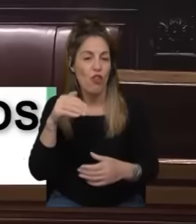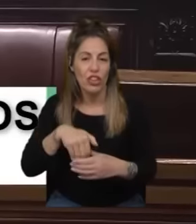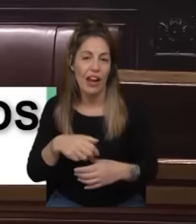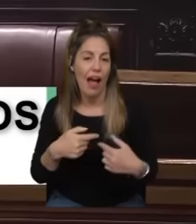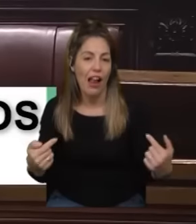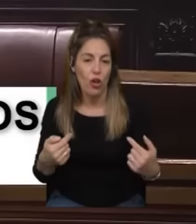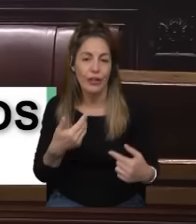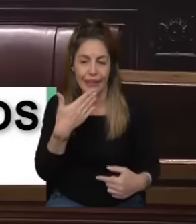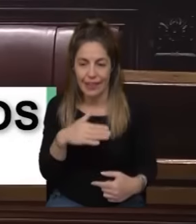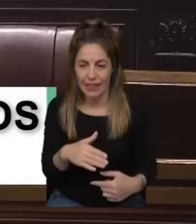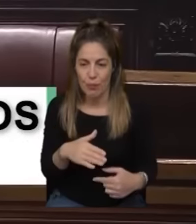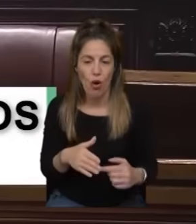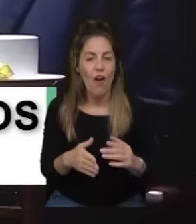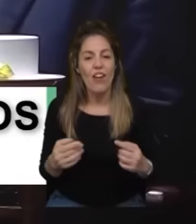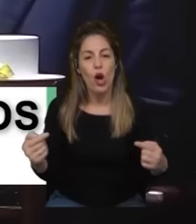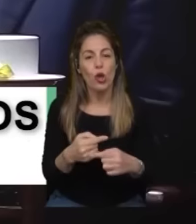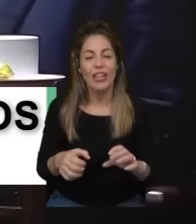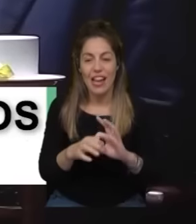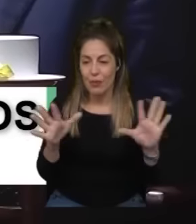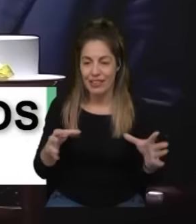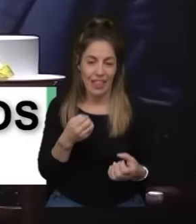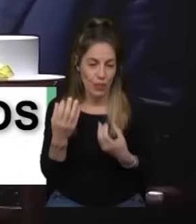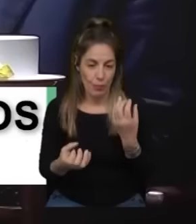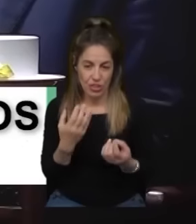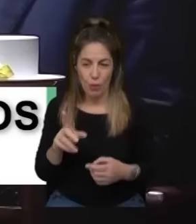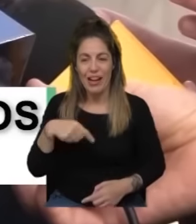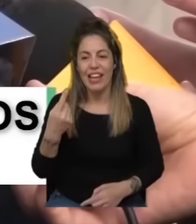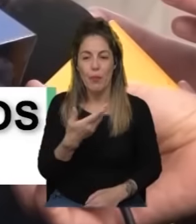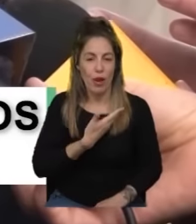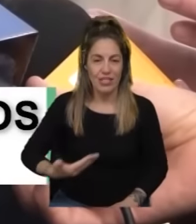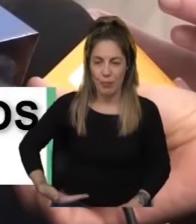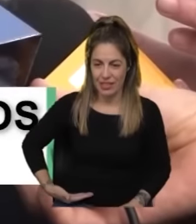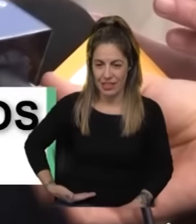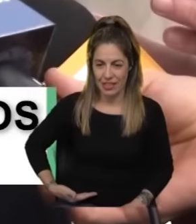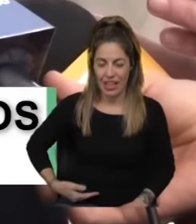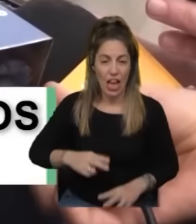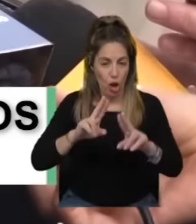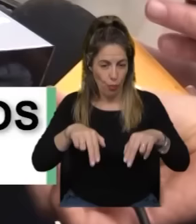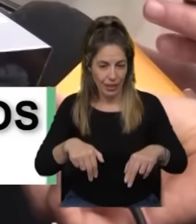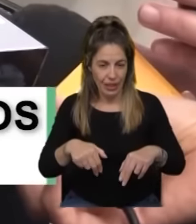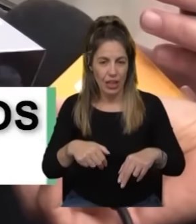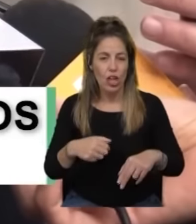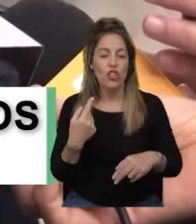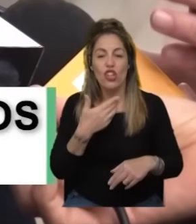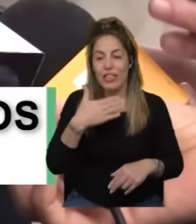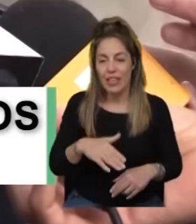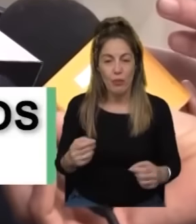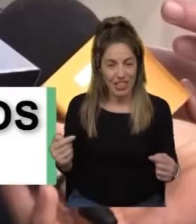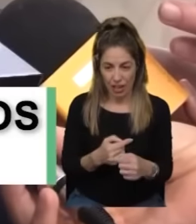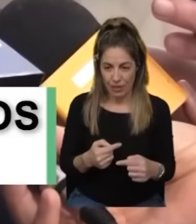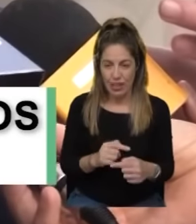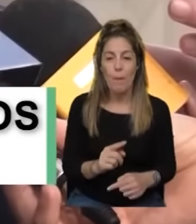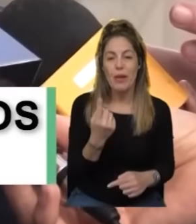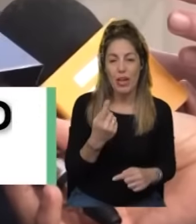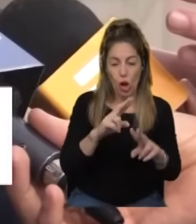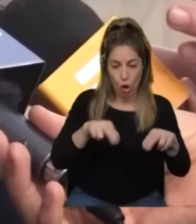que efectivamente va contra la libertad de expresión para que después el presidente se pronuncie y lo vete. Nosotros entendemos que es al revés. Primero